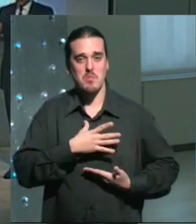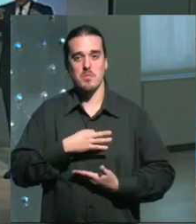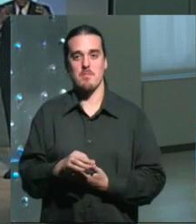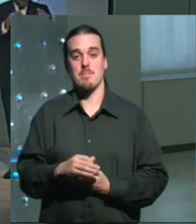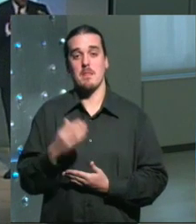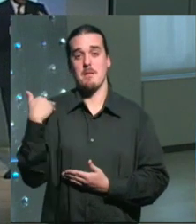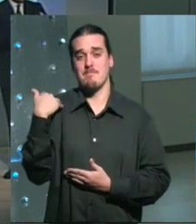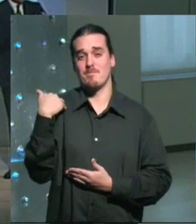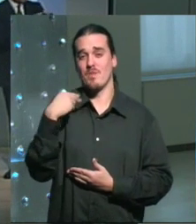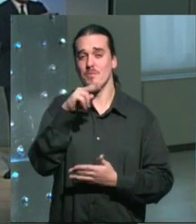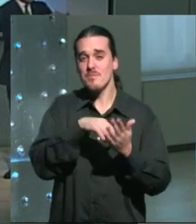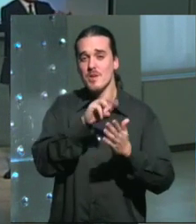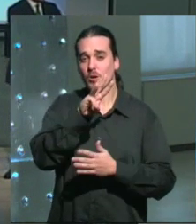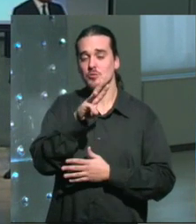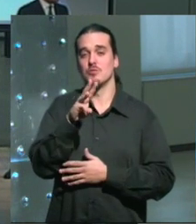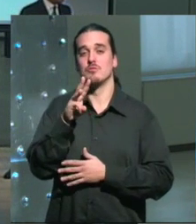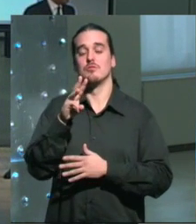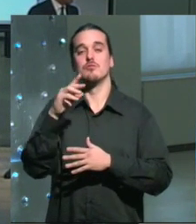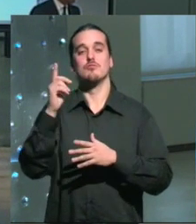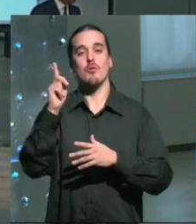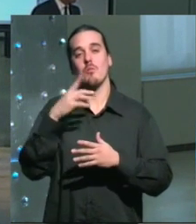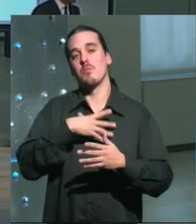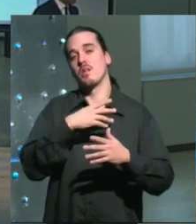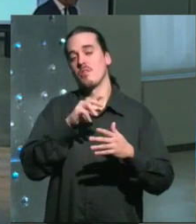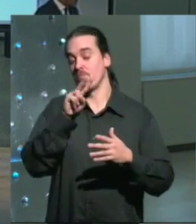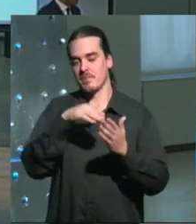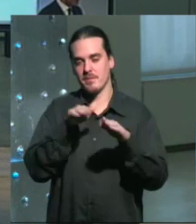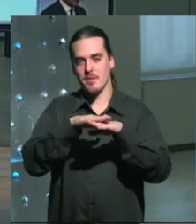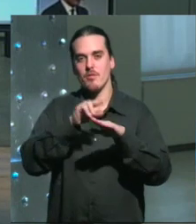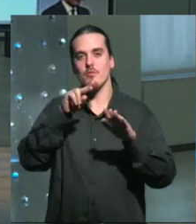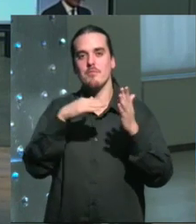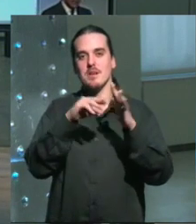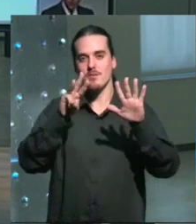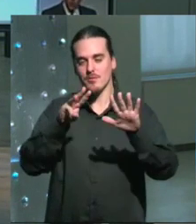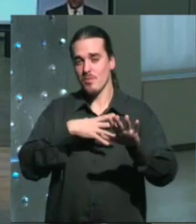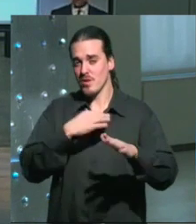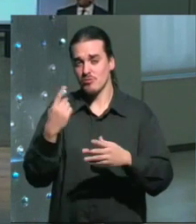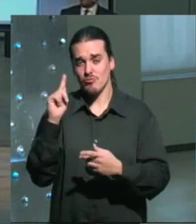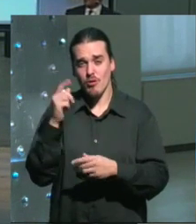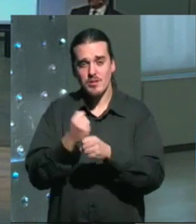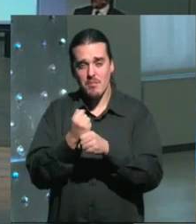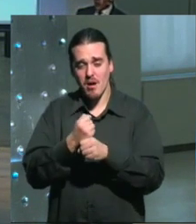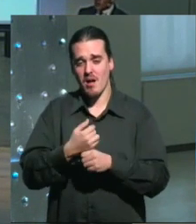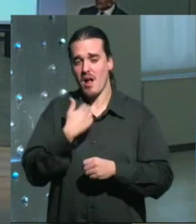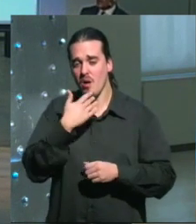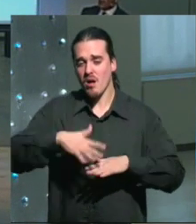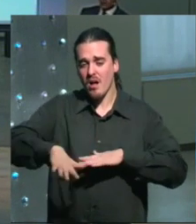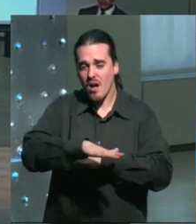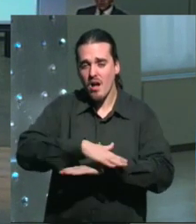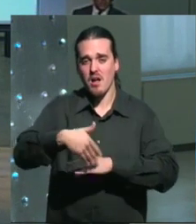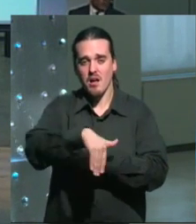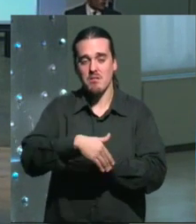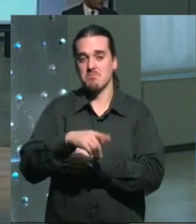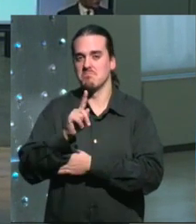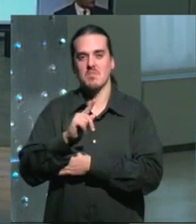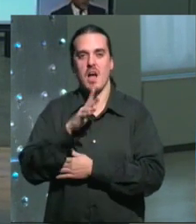aquellos campos de batalla donde podíamos ganar o perder. A partir de ahora, ya todos jugarán un papel importante, aunque no sea a través del voto, pero sí